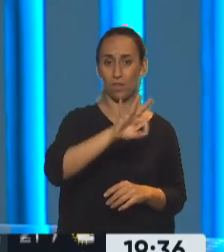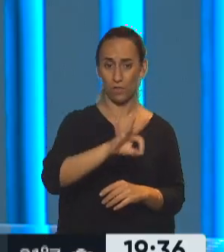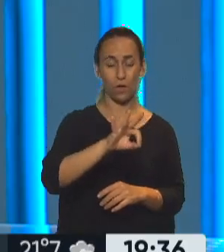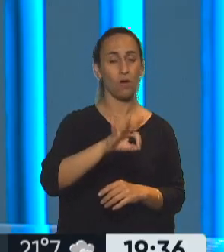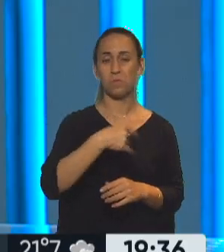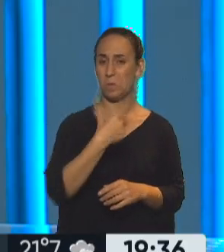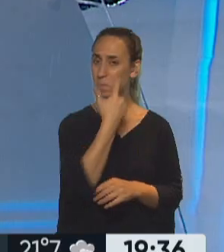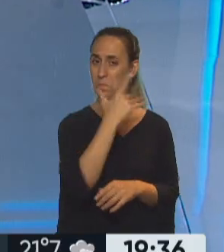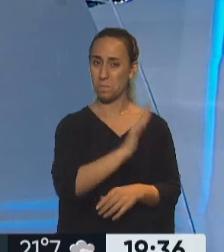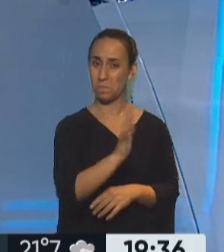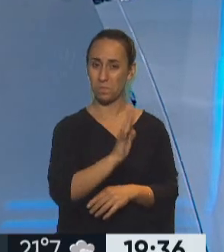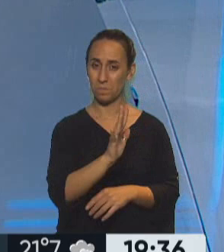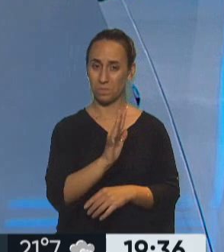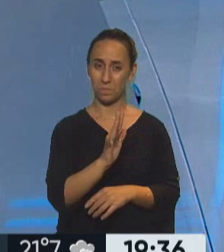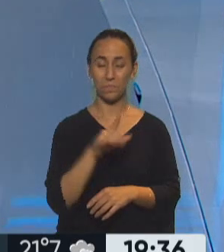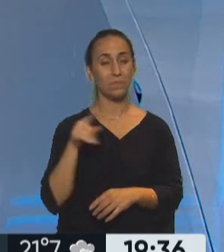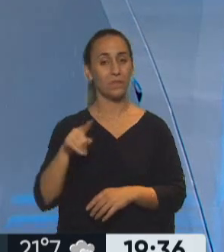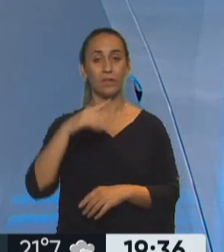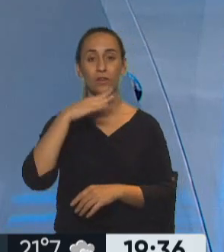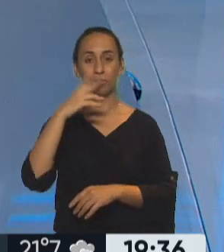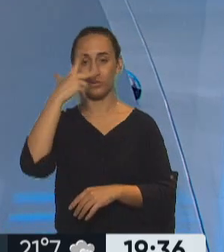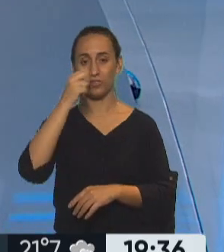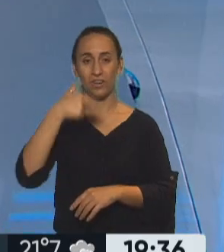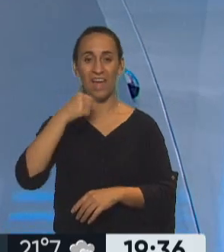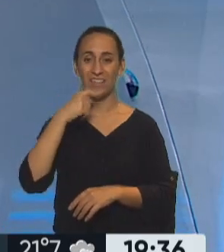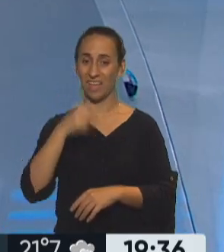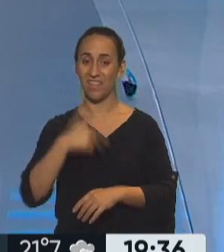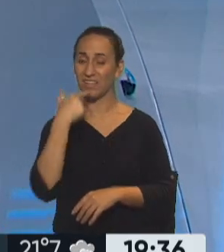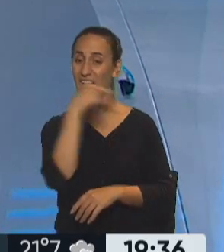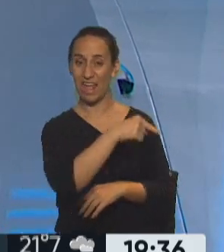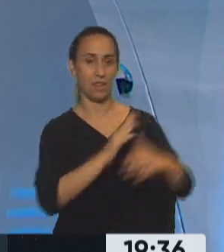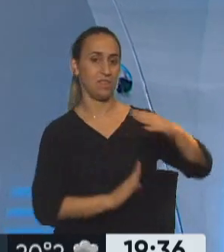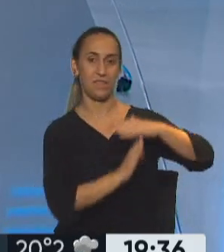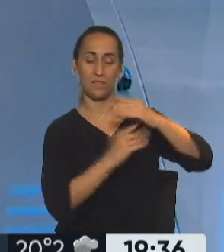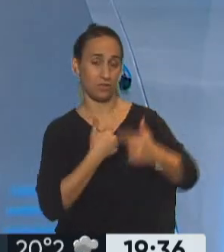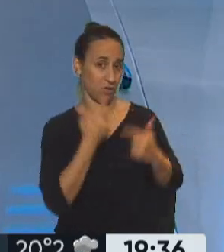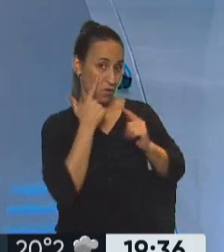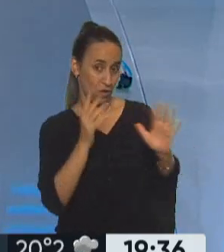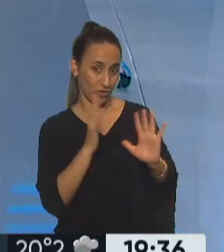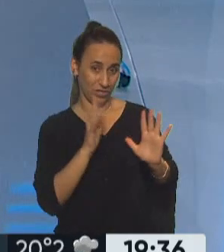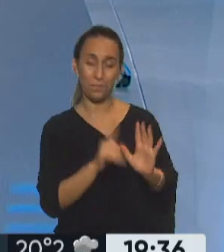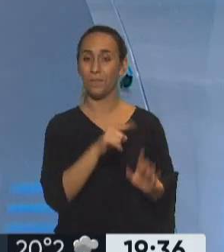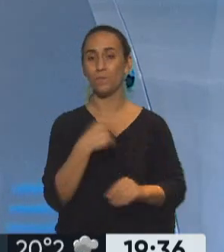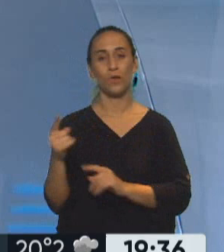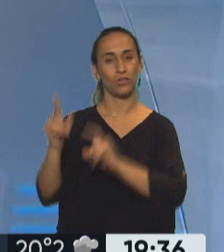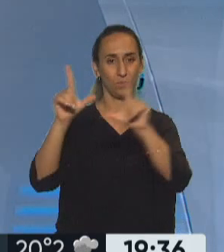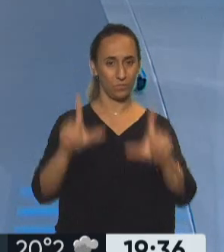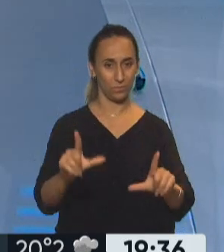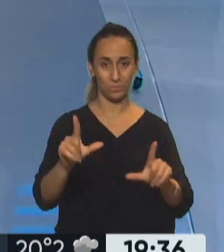revolución Federal a quien Jonathan Morel se indica como el verdadero líder de la agrupación entiendo la próxima placa